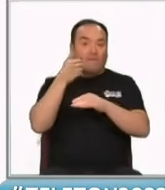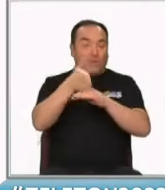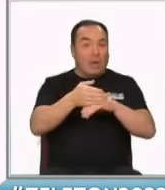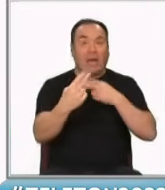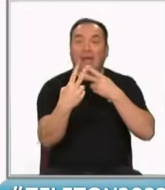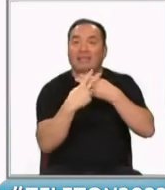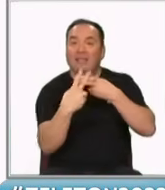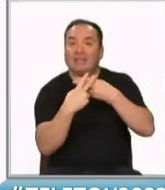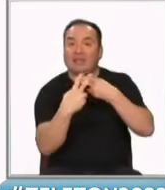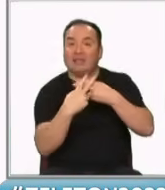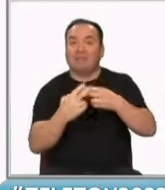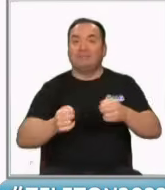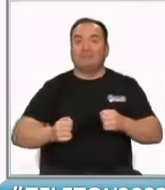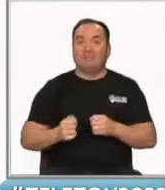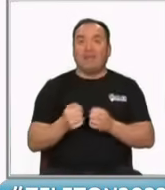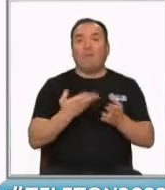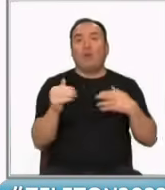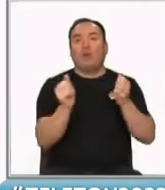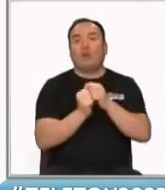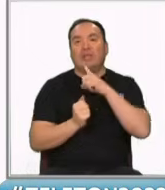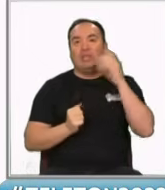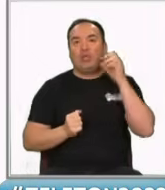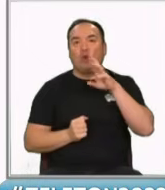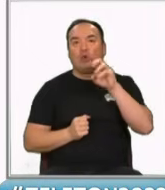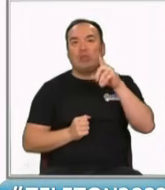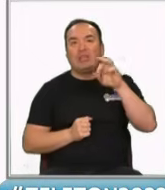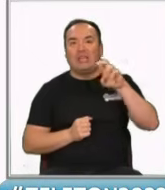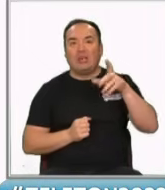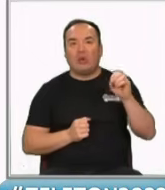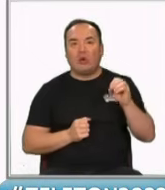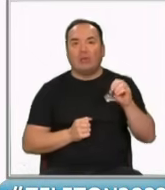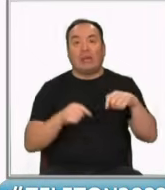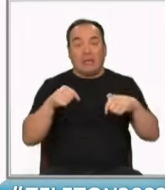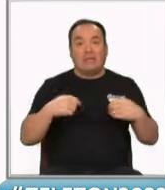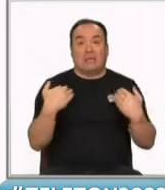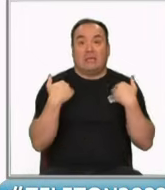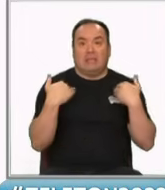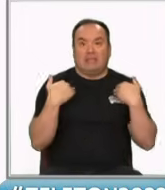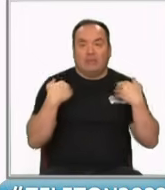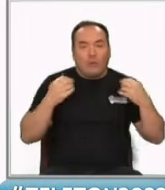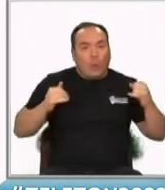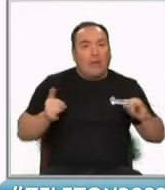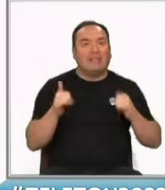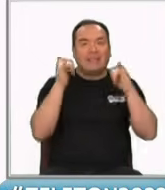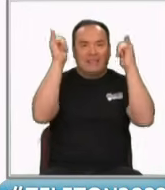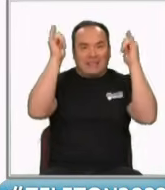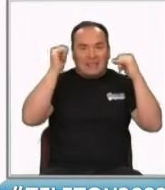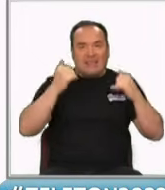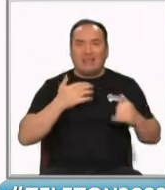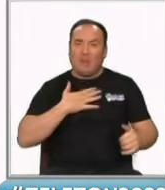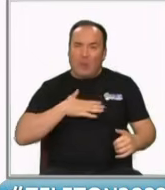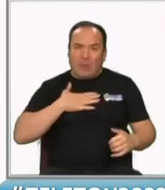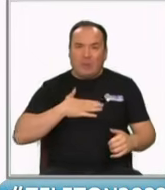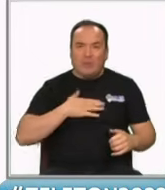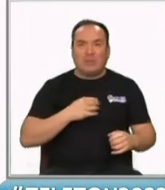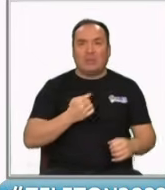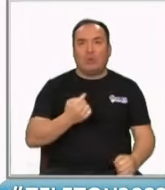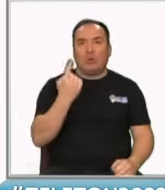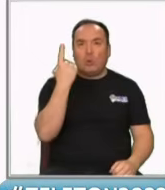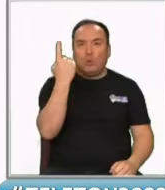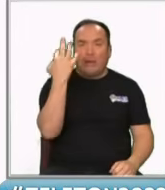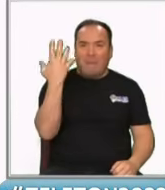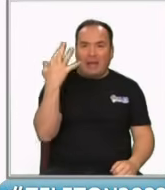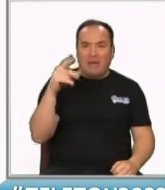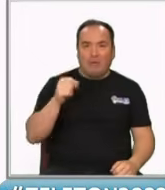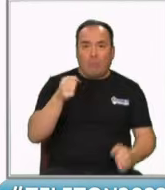la Teletón. Vamos con el Dios de Rodrigo. Este ejercicio es muy entretenido. Me reí harto, pero con una manito me